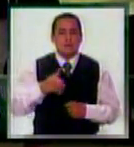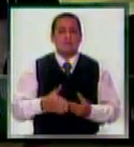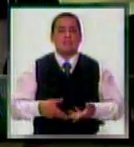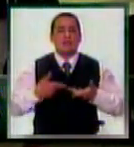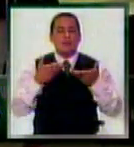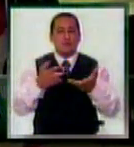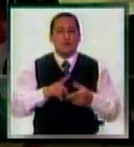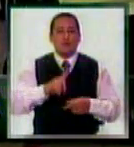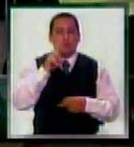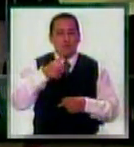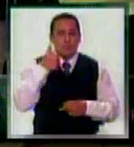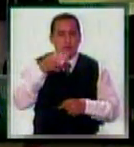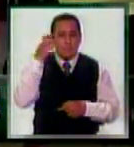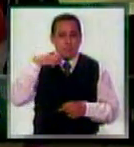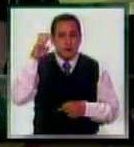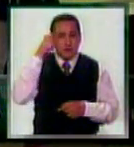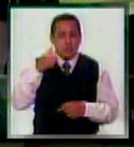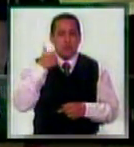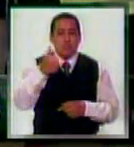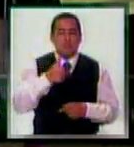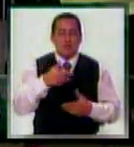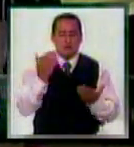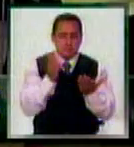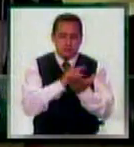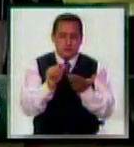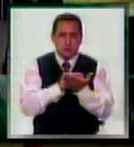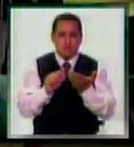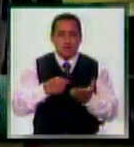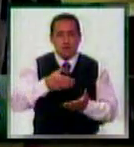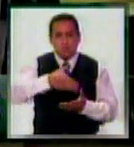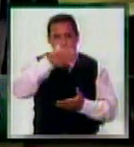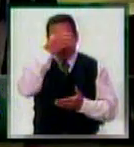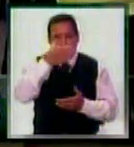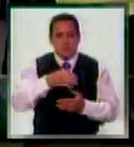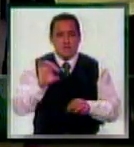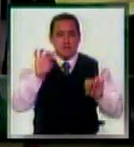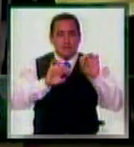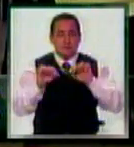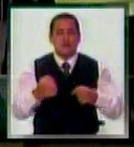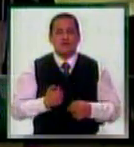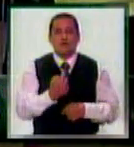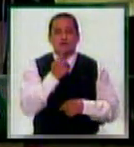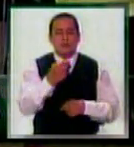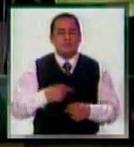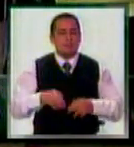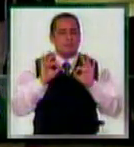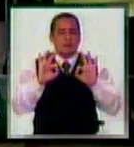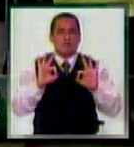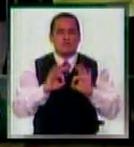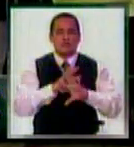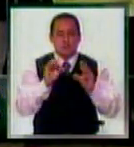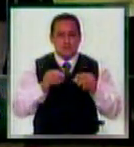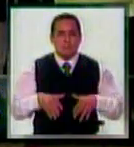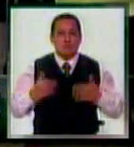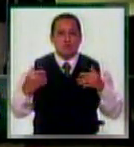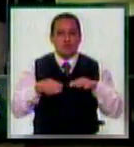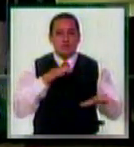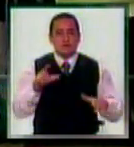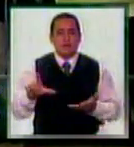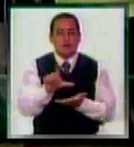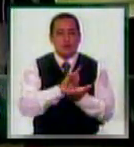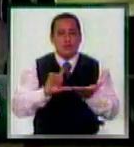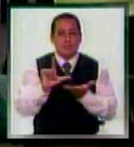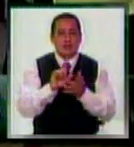salga un buen político, un buen literato, un científico, yo digo, misión cumplida. Se pudo hacer en